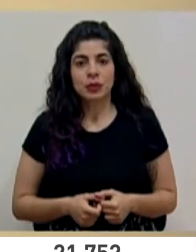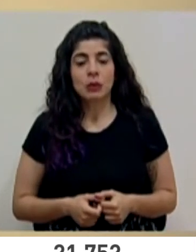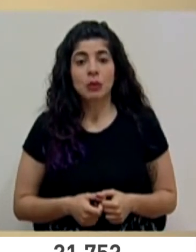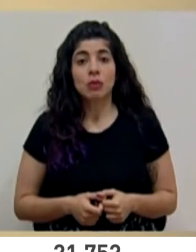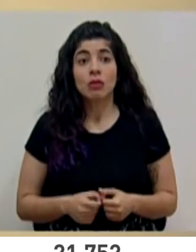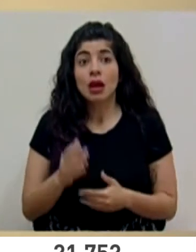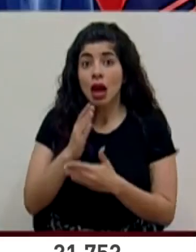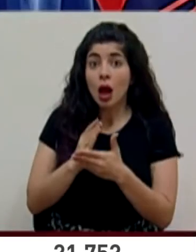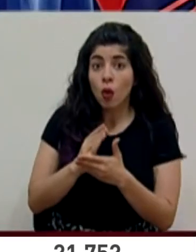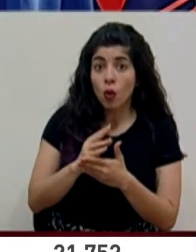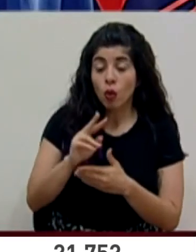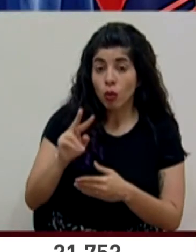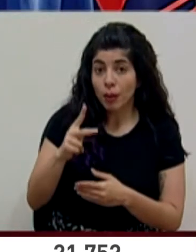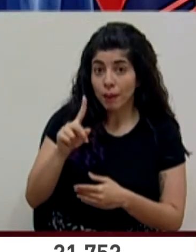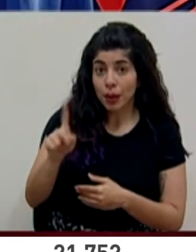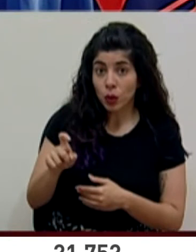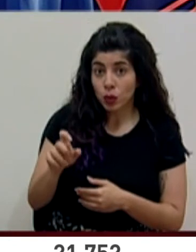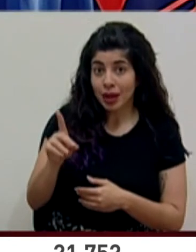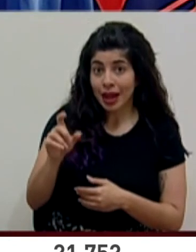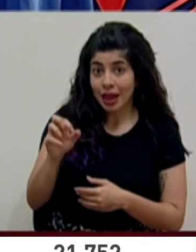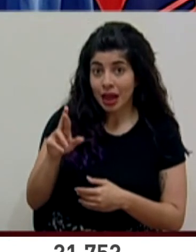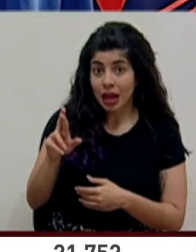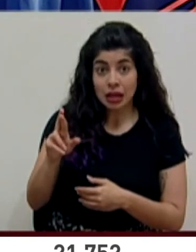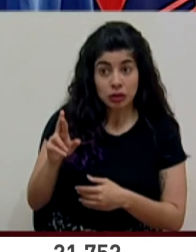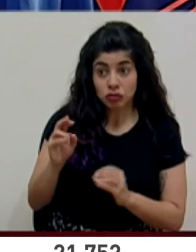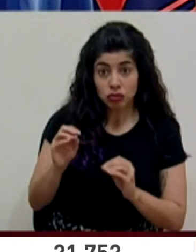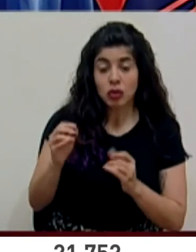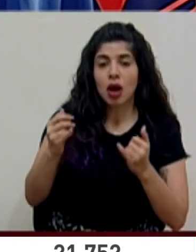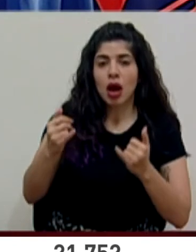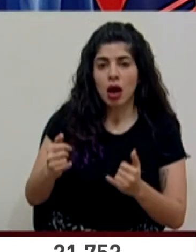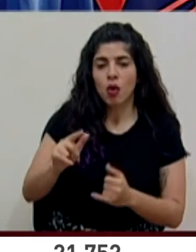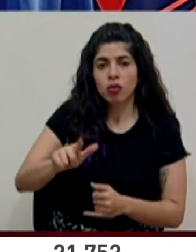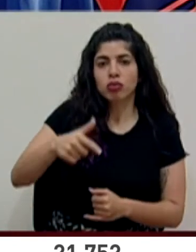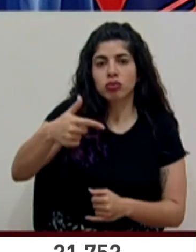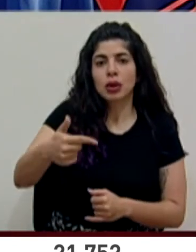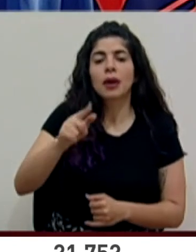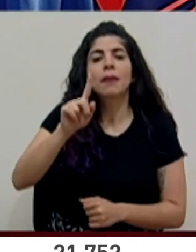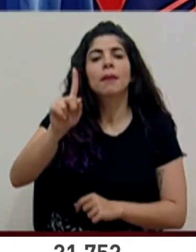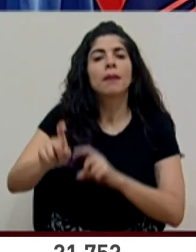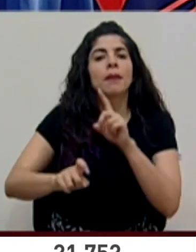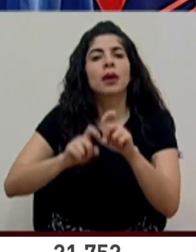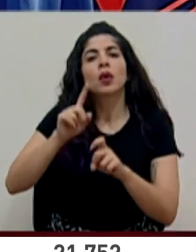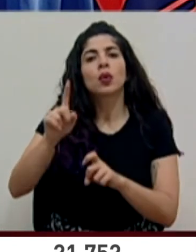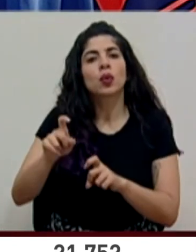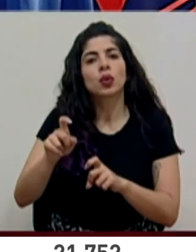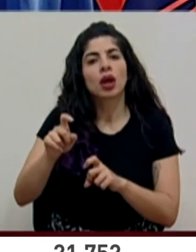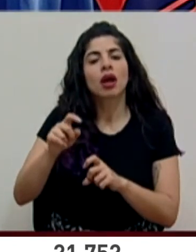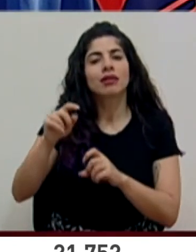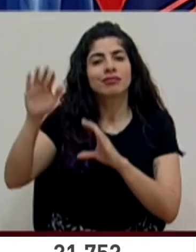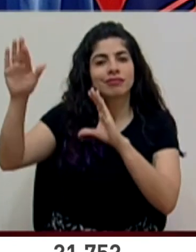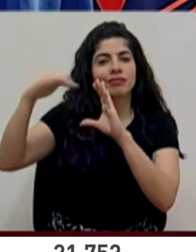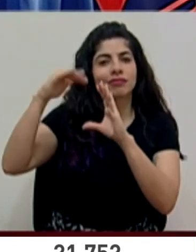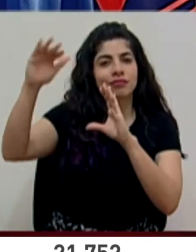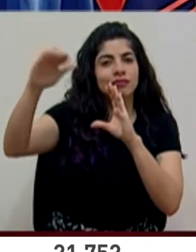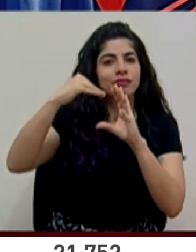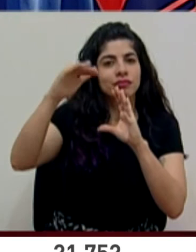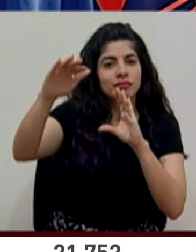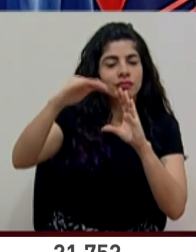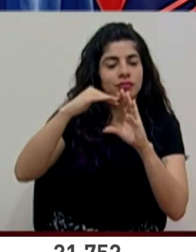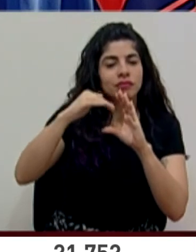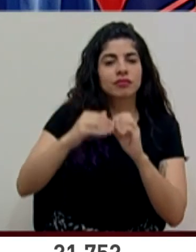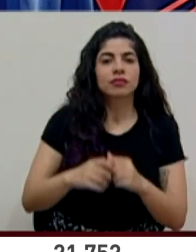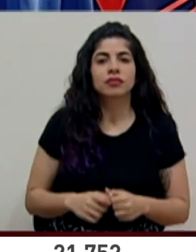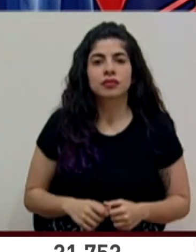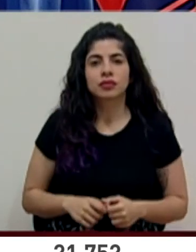¿Tiene alguna Muchas gracias. repregunta, don Edgar? Si no, continuaríamos con las consultas regionales que recibimos